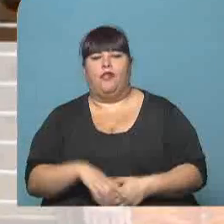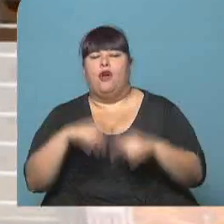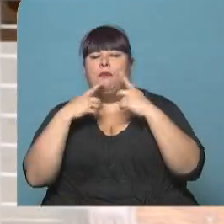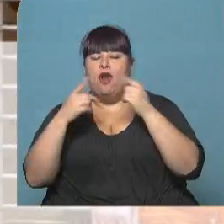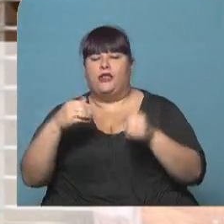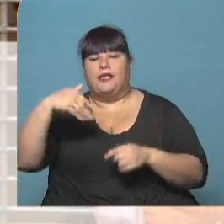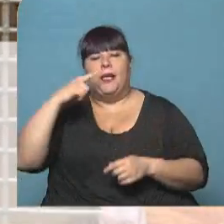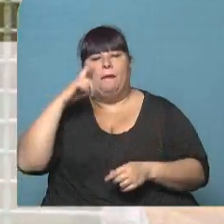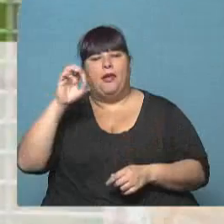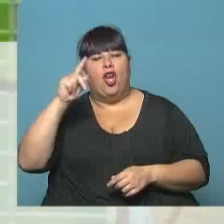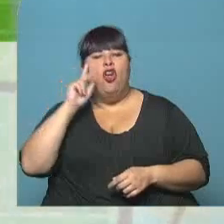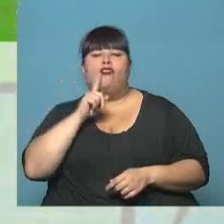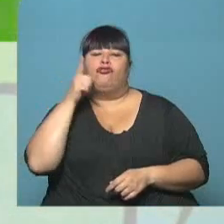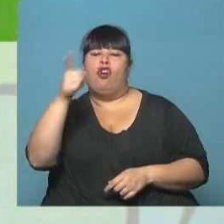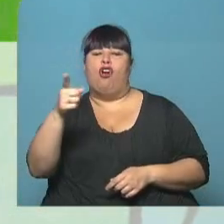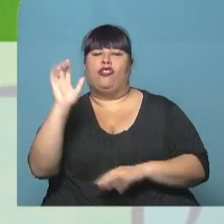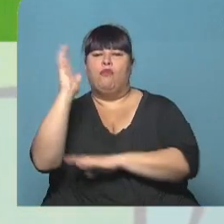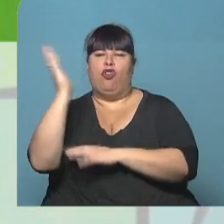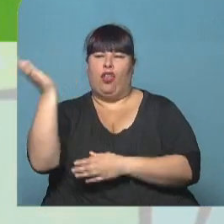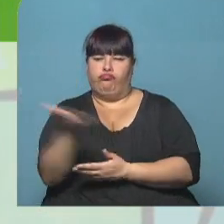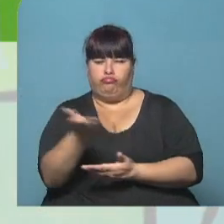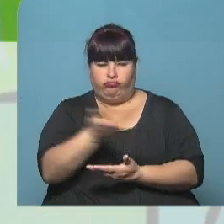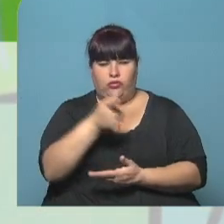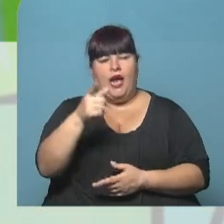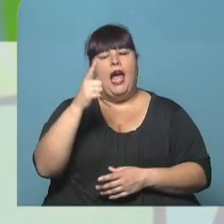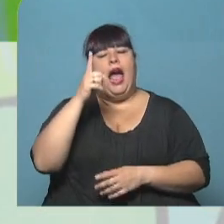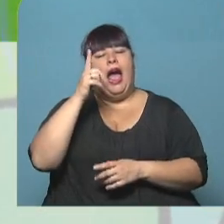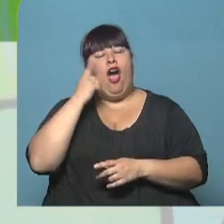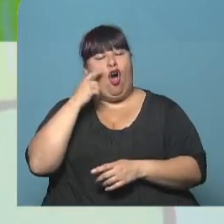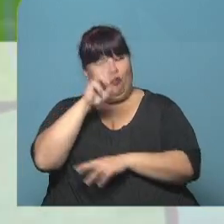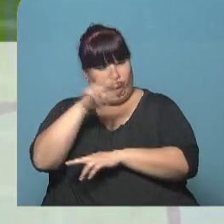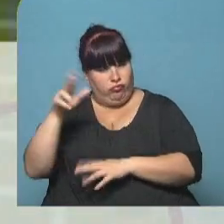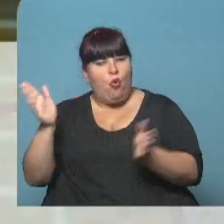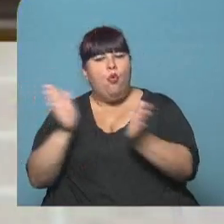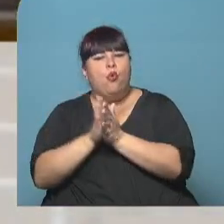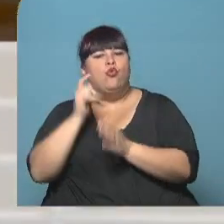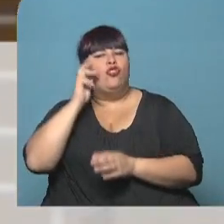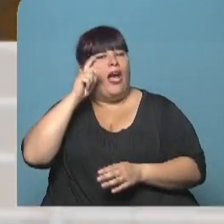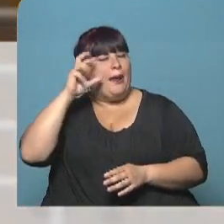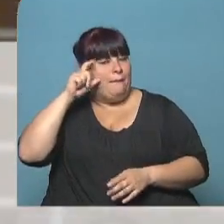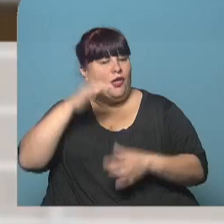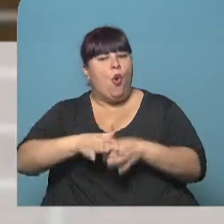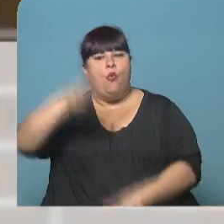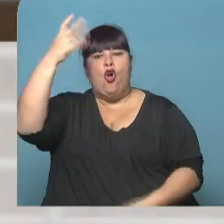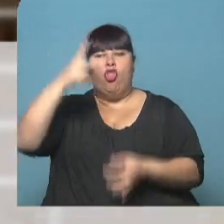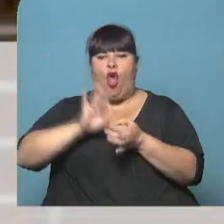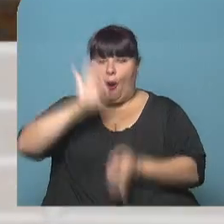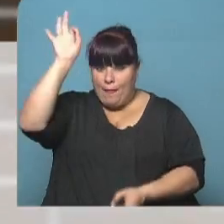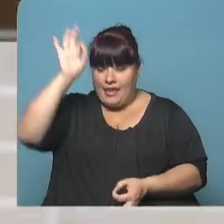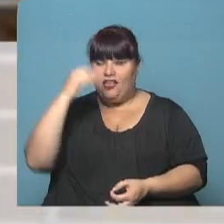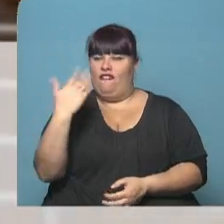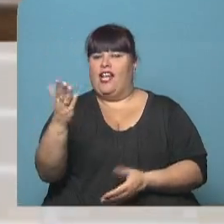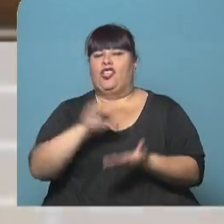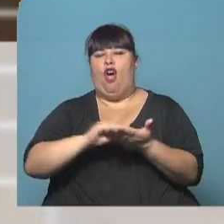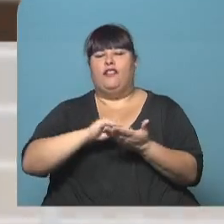Protesta de Milo Lockett contra el desmonte. El artista plástico instaló junto a Greenpeace una botella de 2 metros frente a